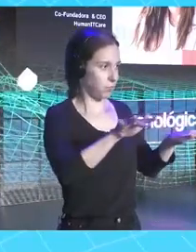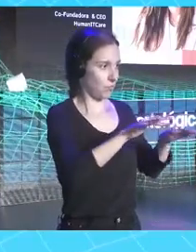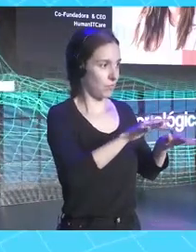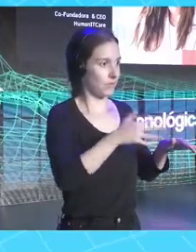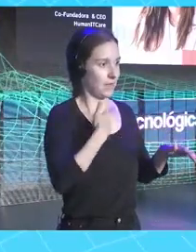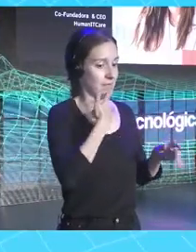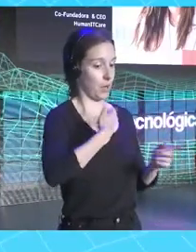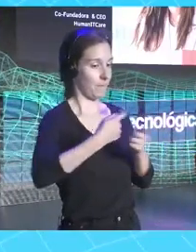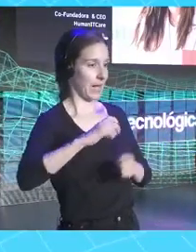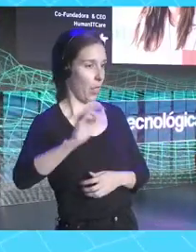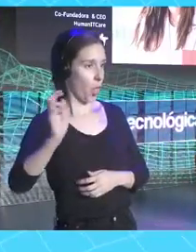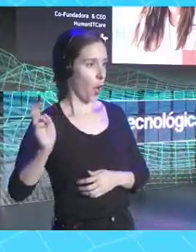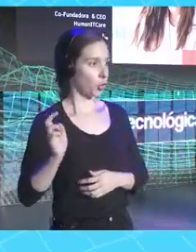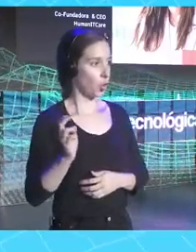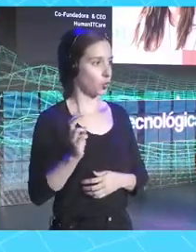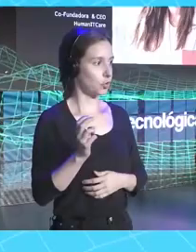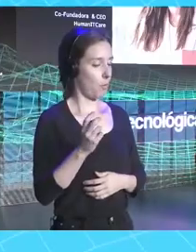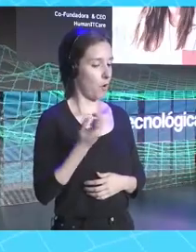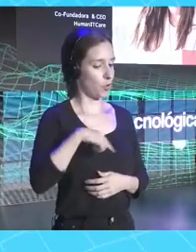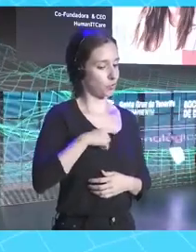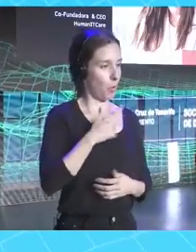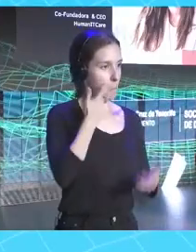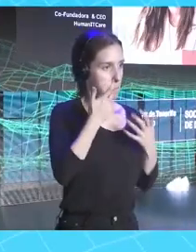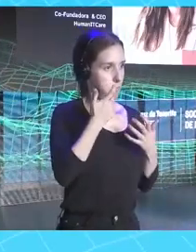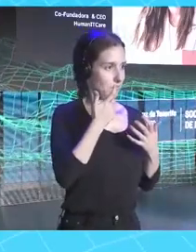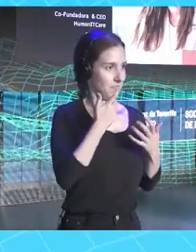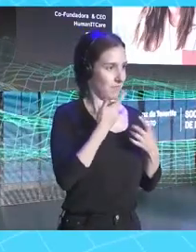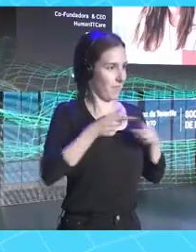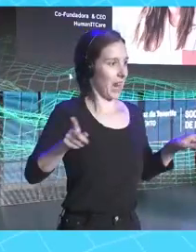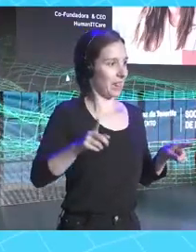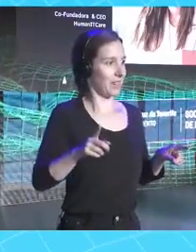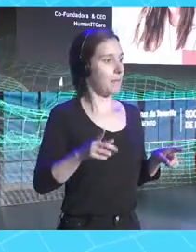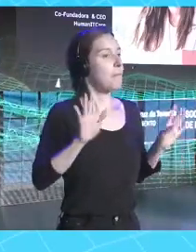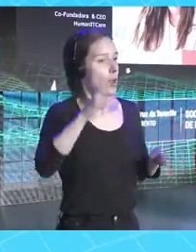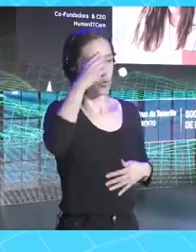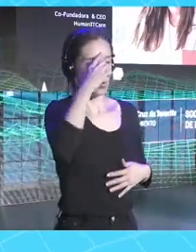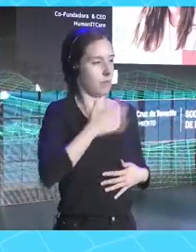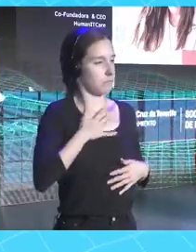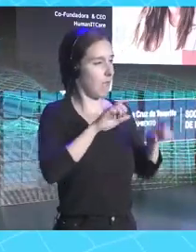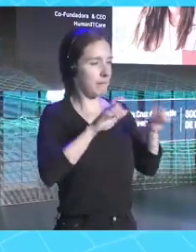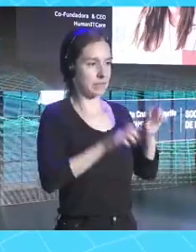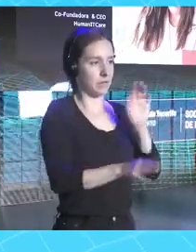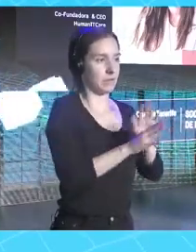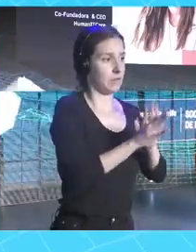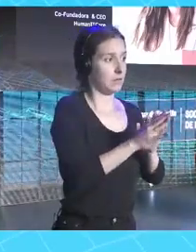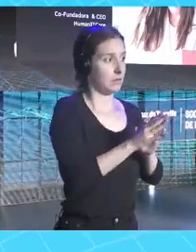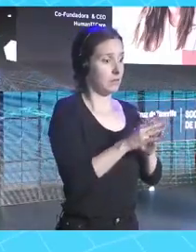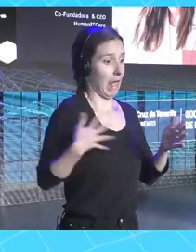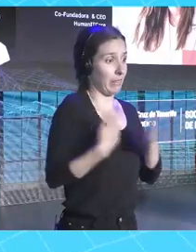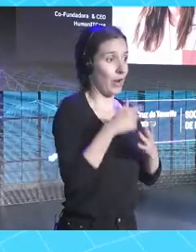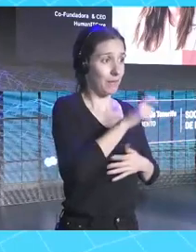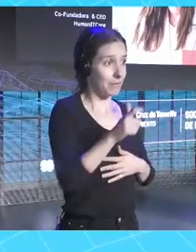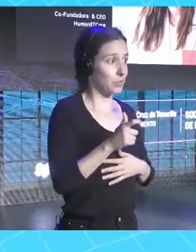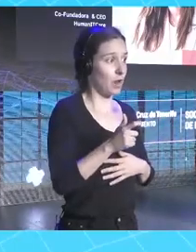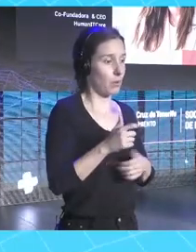la misma cultura también creo que es importante al final llevamos gente que desde el inicio ha estado ahí y no se ha ido que para nosotros es un valor muy